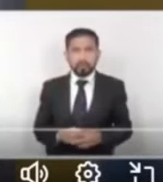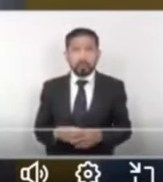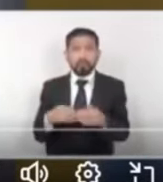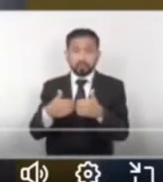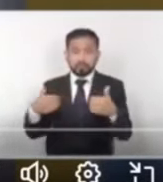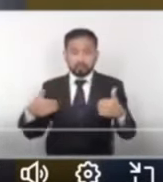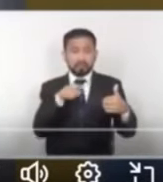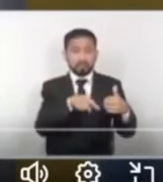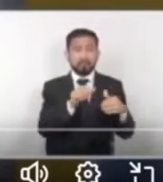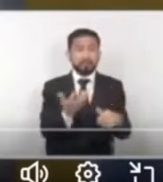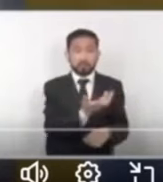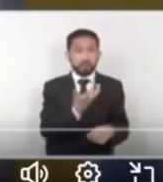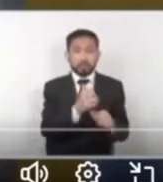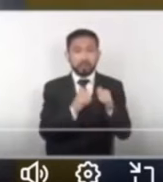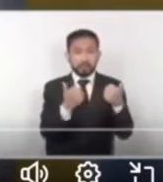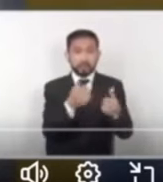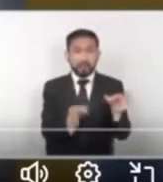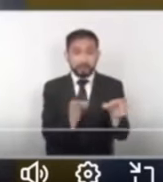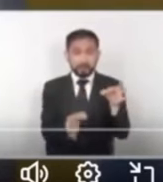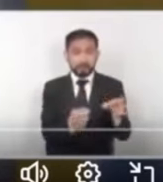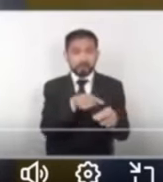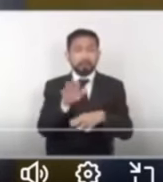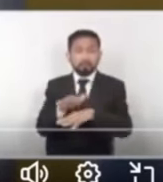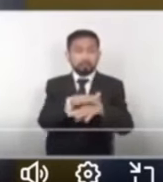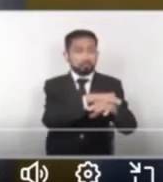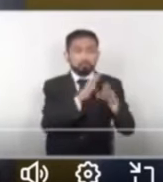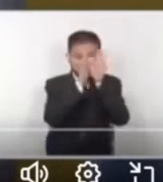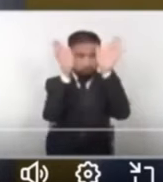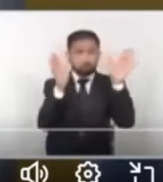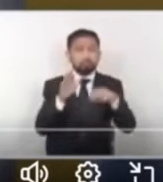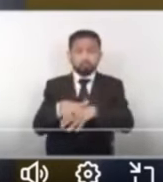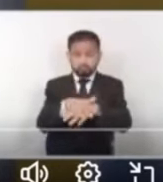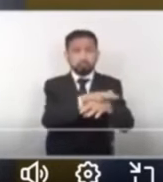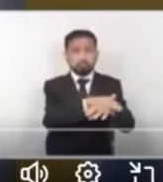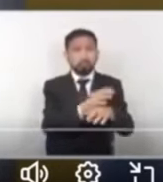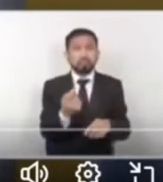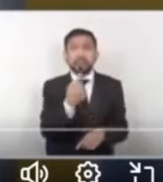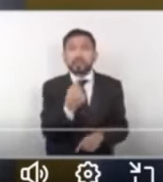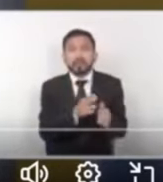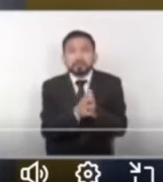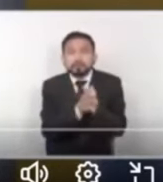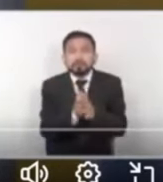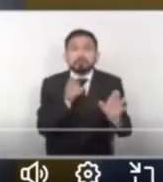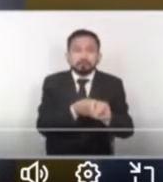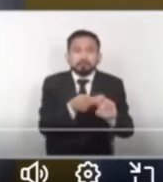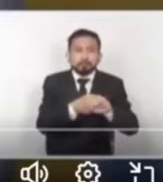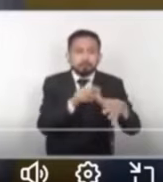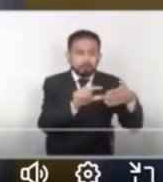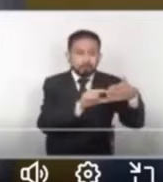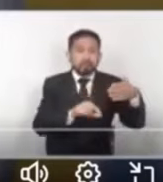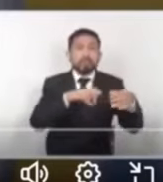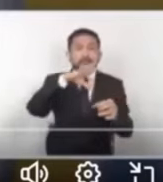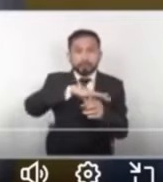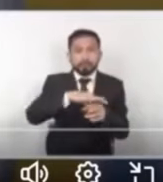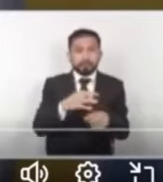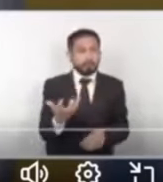de fedes ellos hacen una convocatoria abierta también para que se postulen y hacen una elección